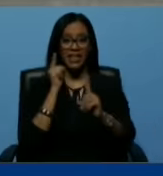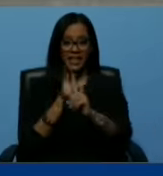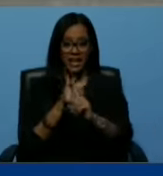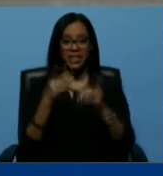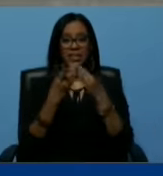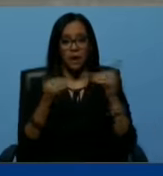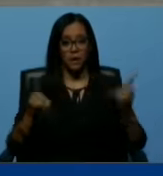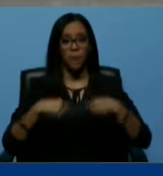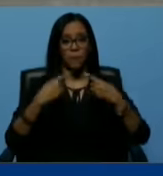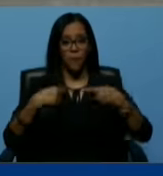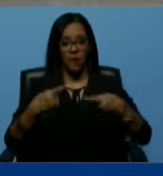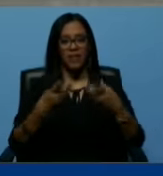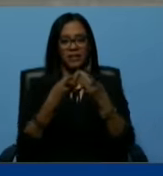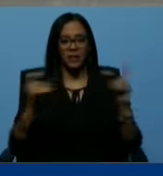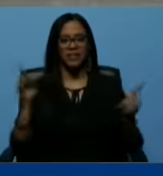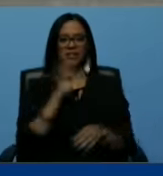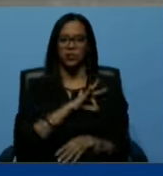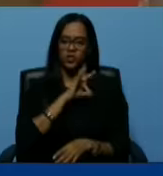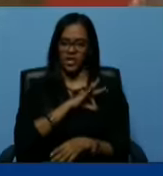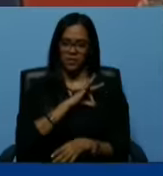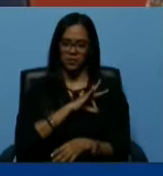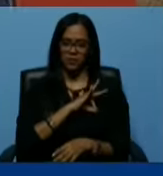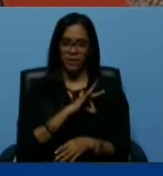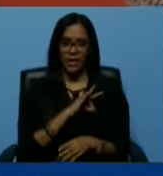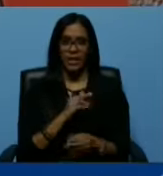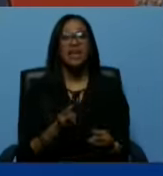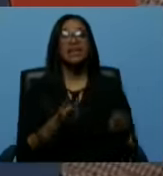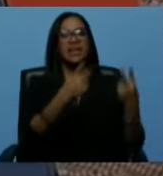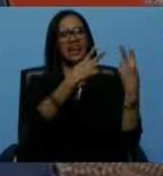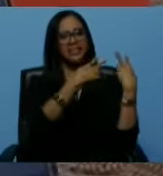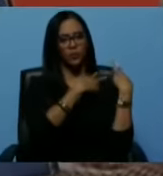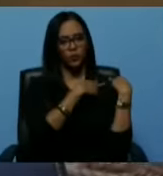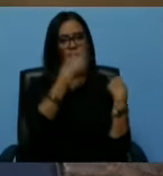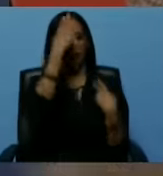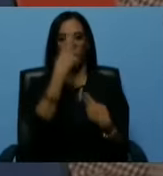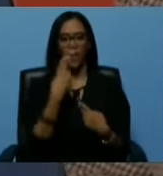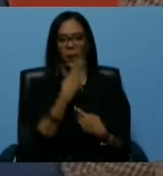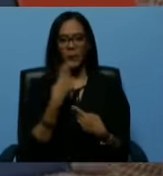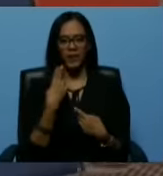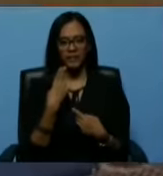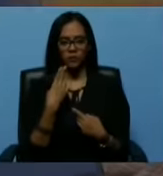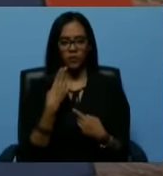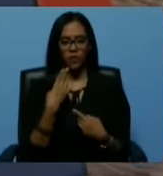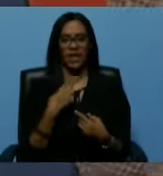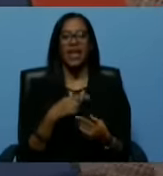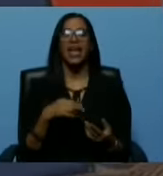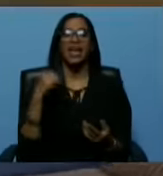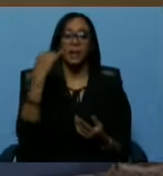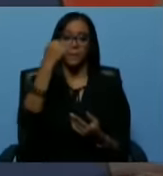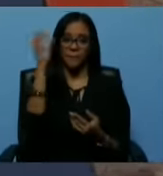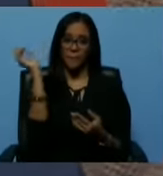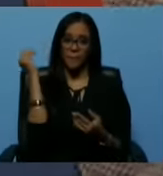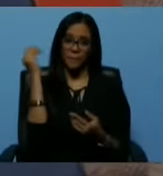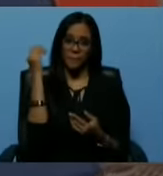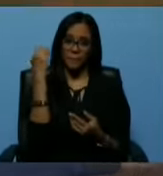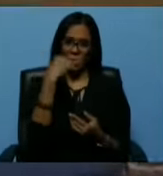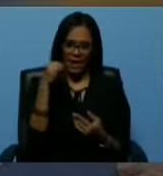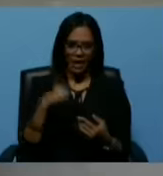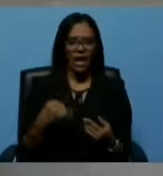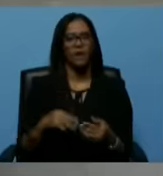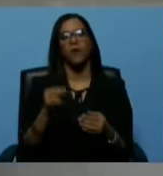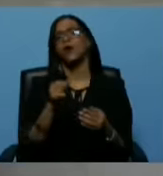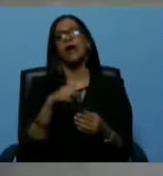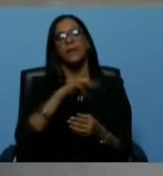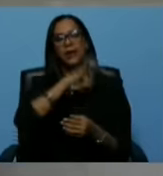de la democracia socialista. Y asumí el compromiso en Cabima, en Maracaibo, en Barquisimeto,